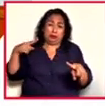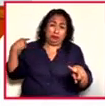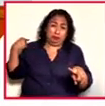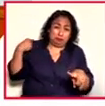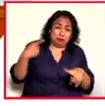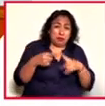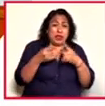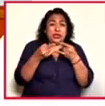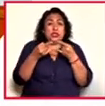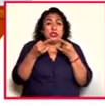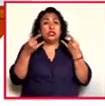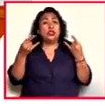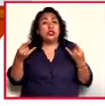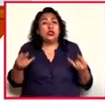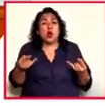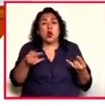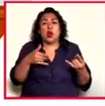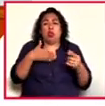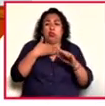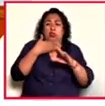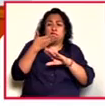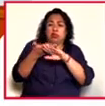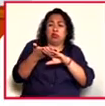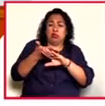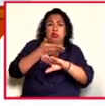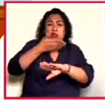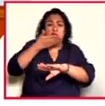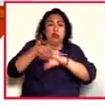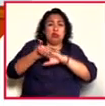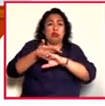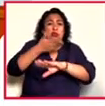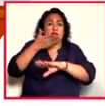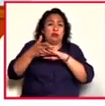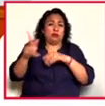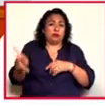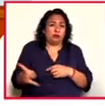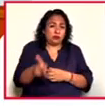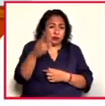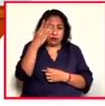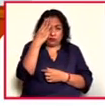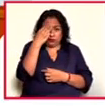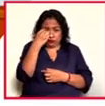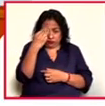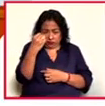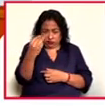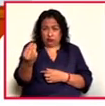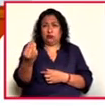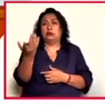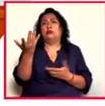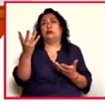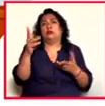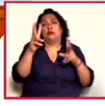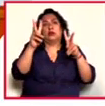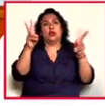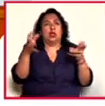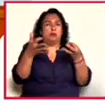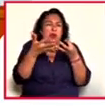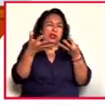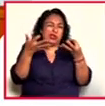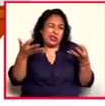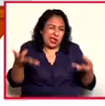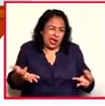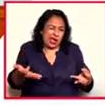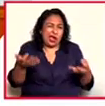de agravios contra el pueblo maya. Es un tema de tierras, es un tema